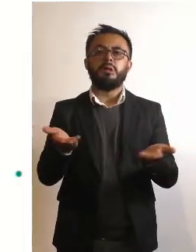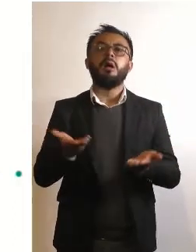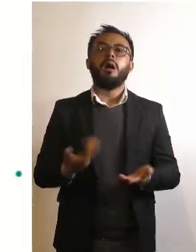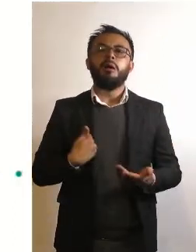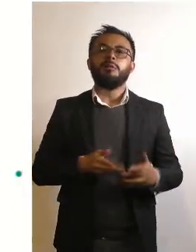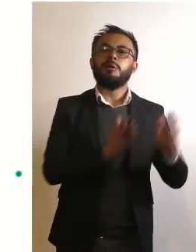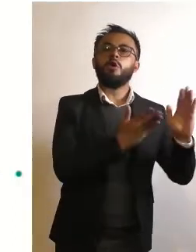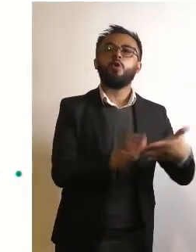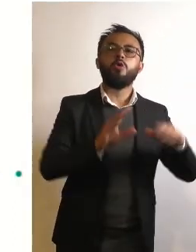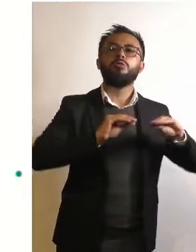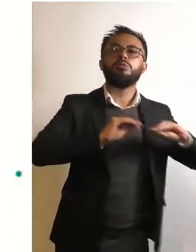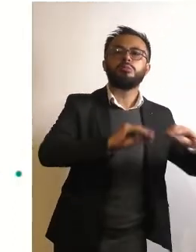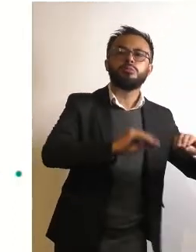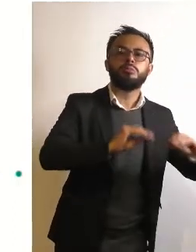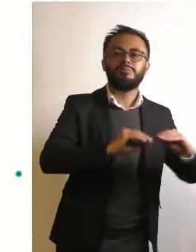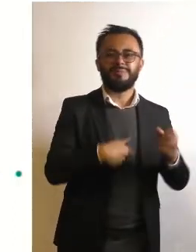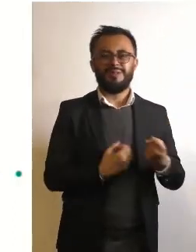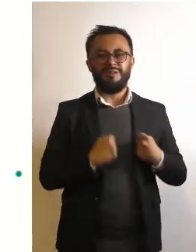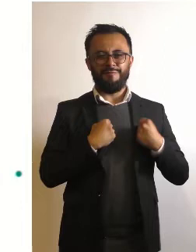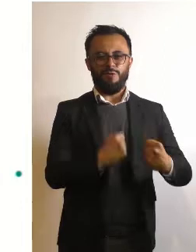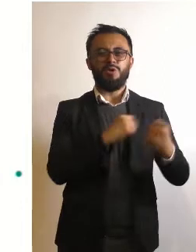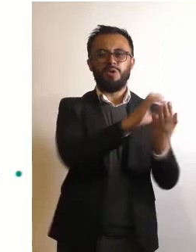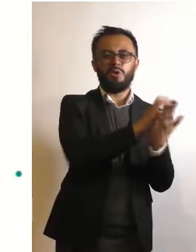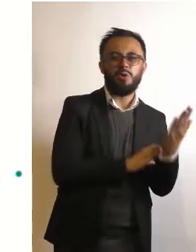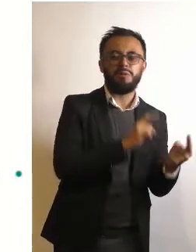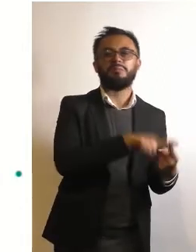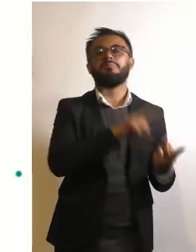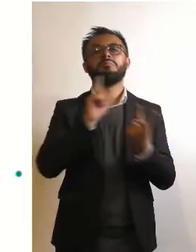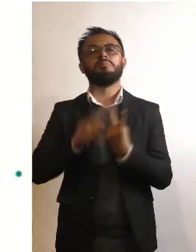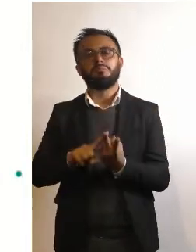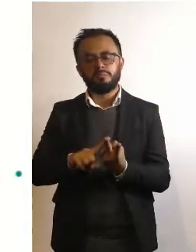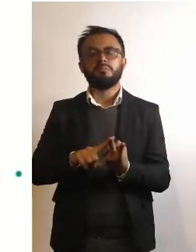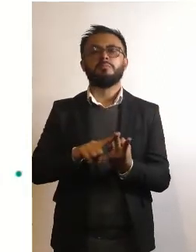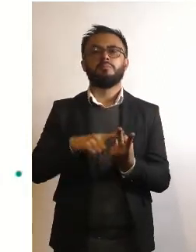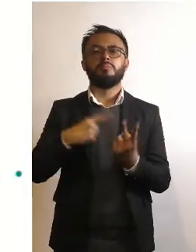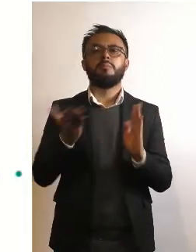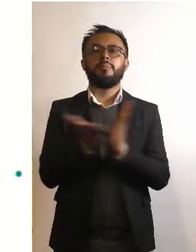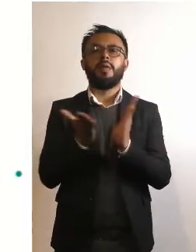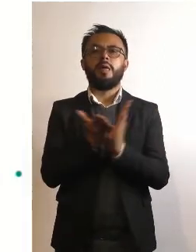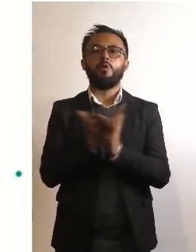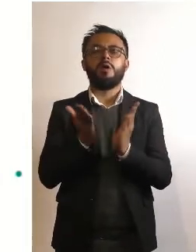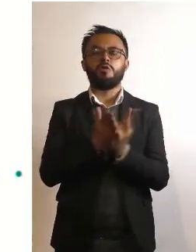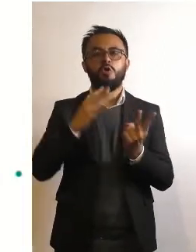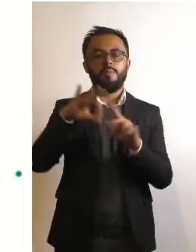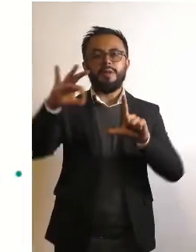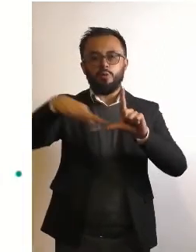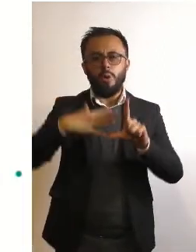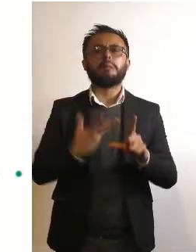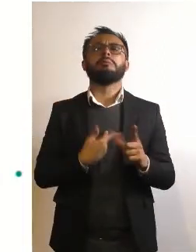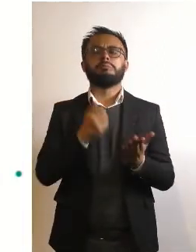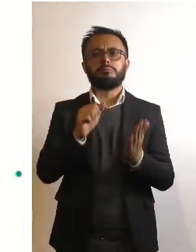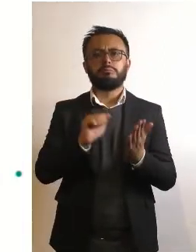fortalecimiento curricular, 3 cursos, en éxito estudiantil 2, en educación virtual 10. Aquí hubo